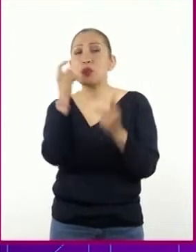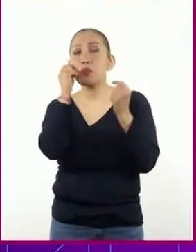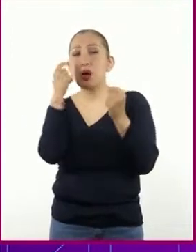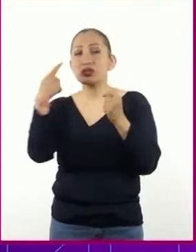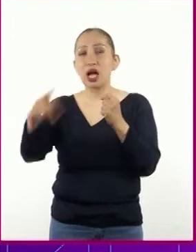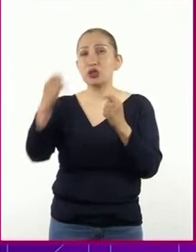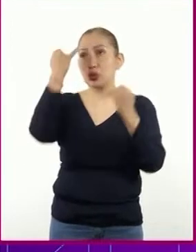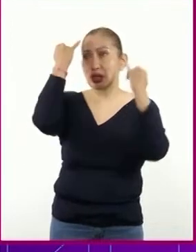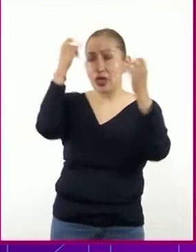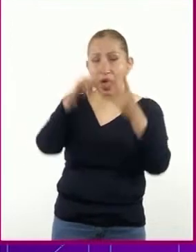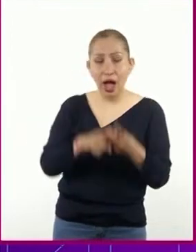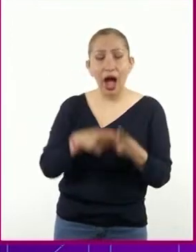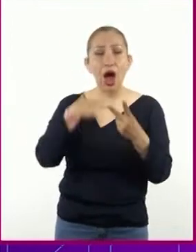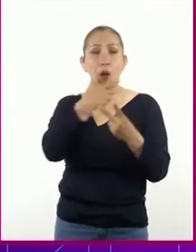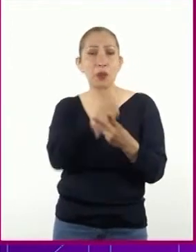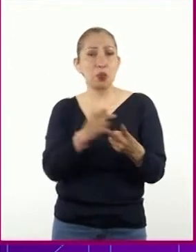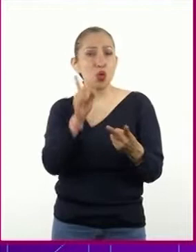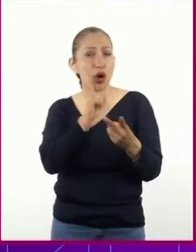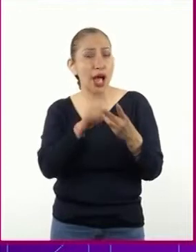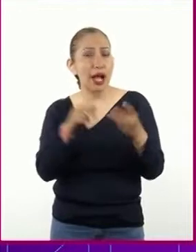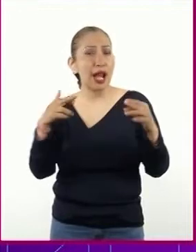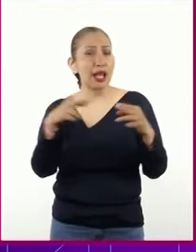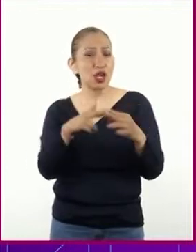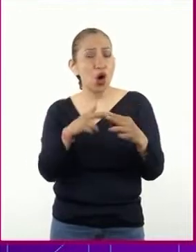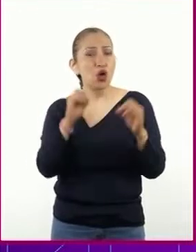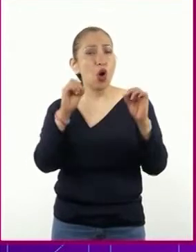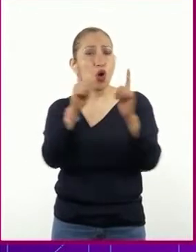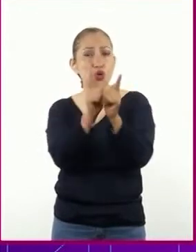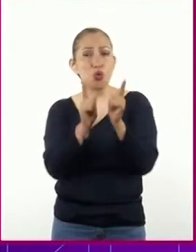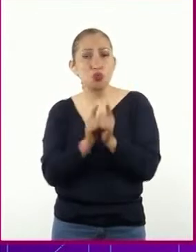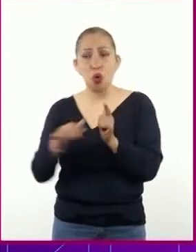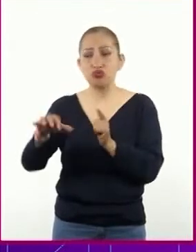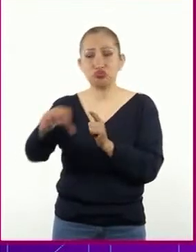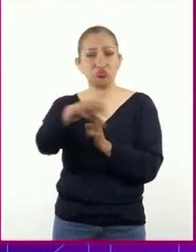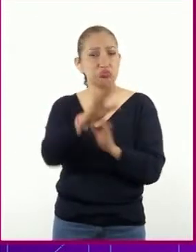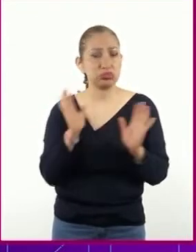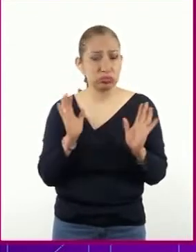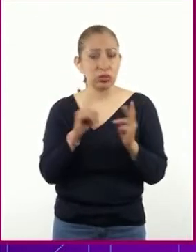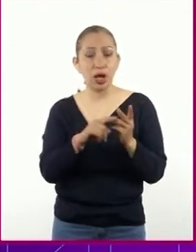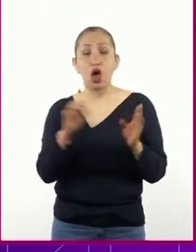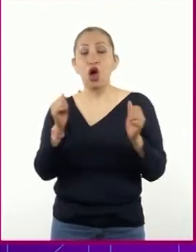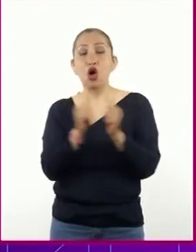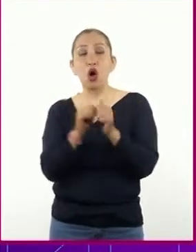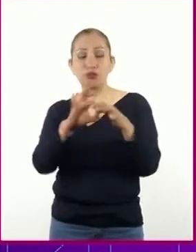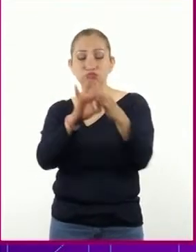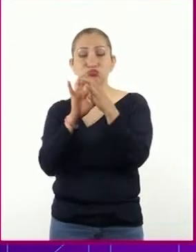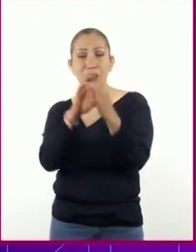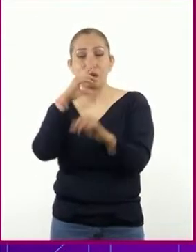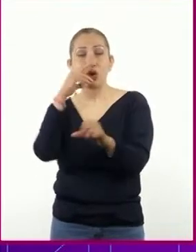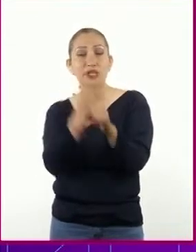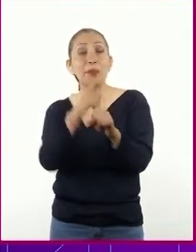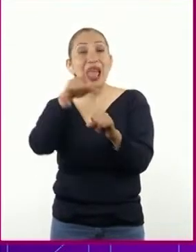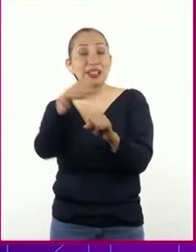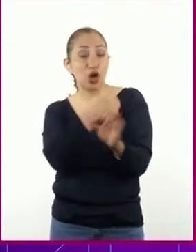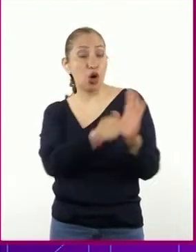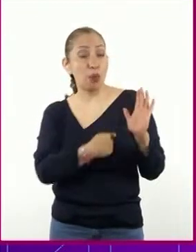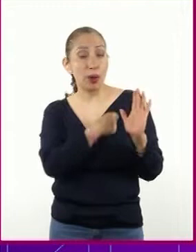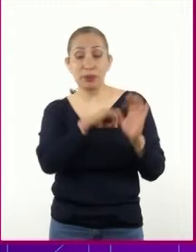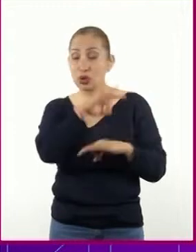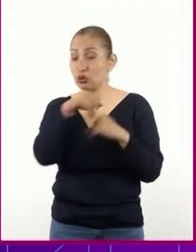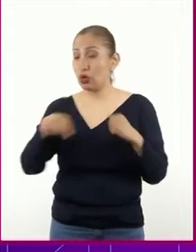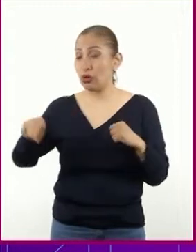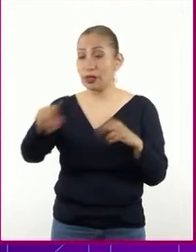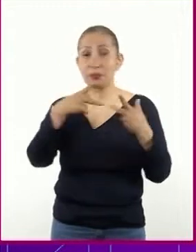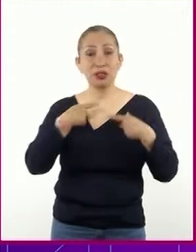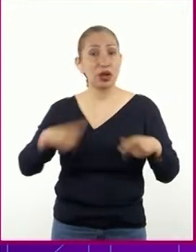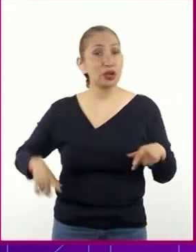importar su ideología, género, religión, grupo social. Corresponsabilidad, que se refiere al compromiso entre ciudadanía